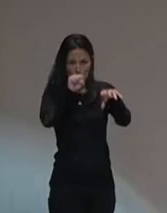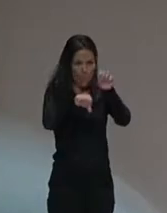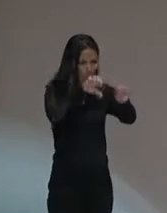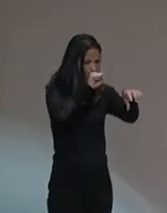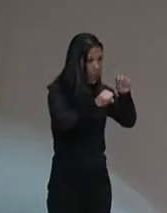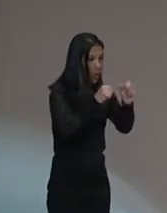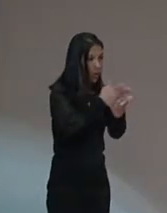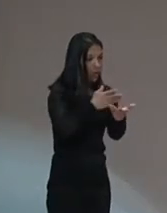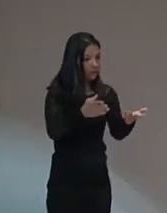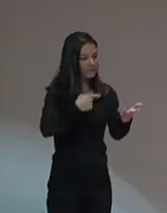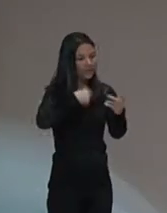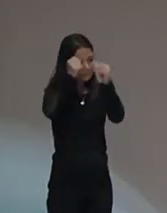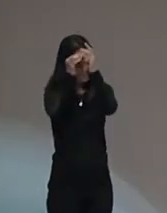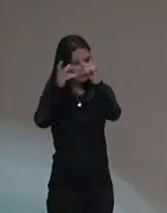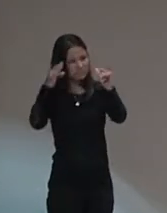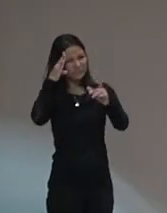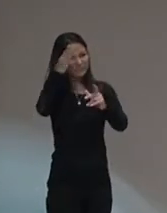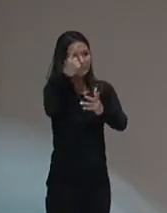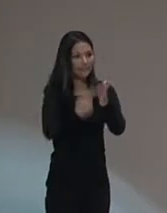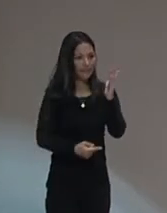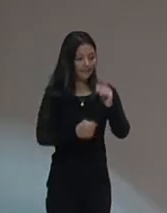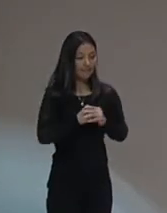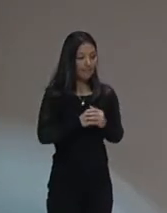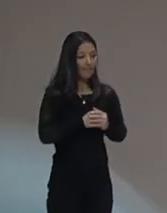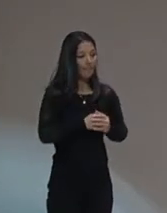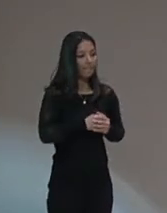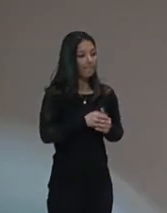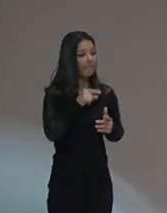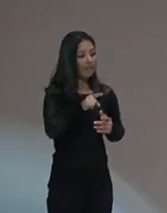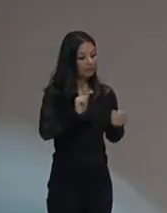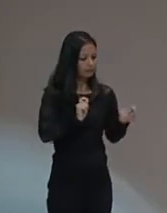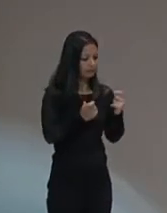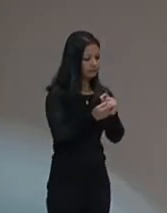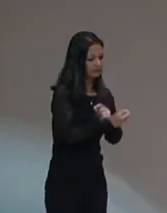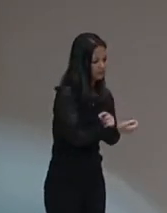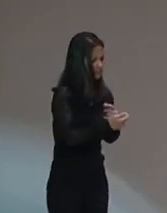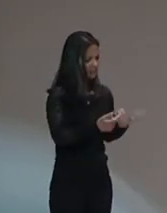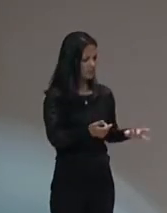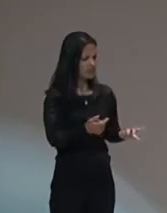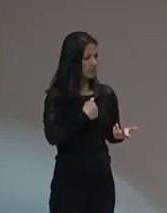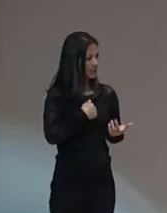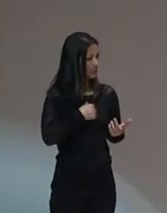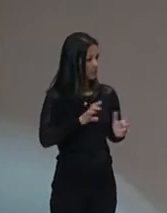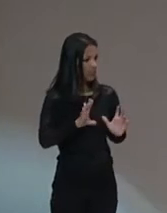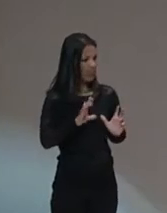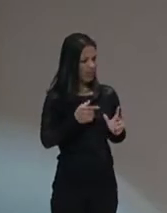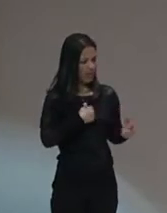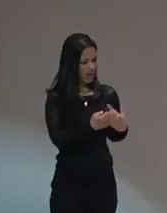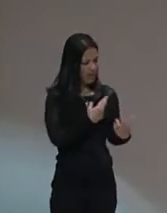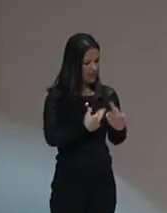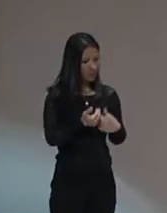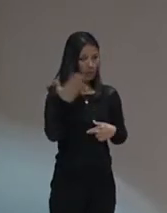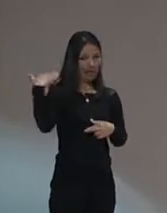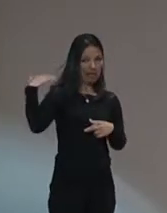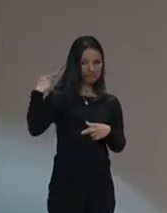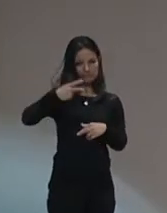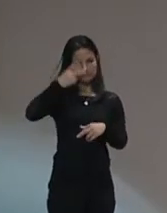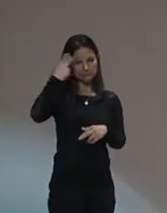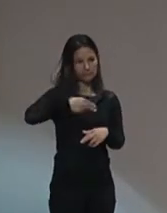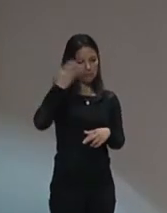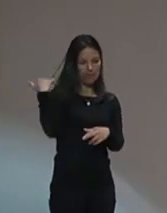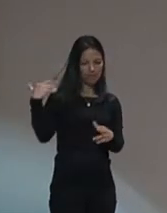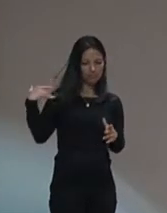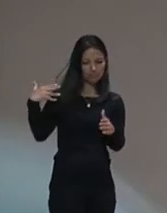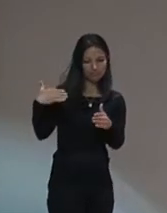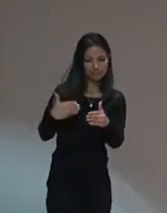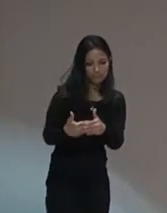el porvenir. En una transición no solo reconstruimos nuestra relación con el pasado, sino con la